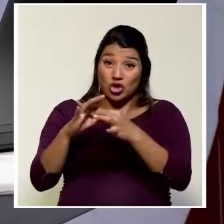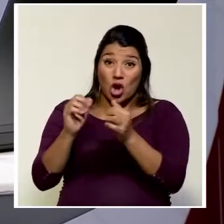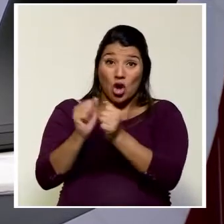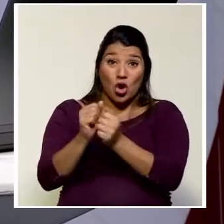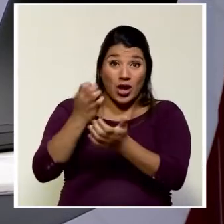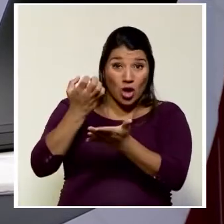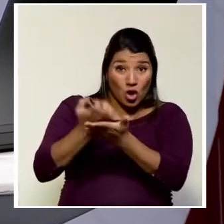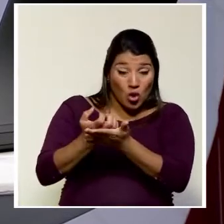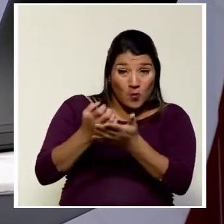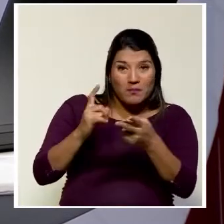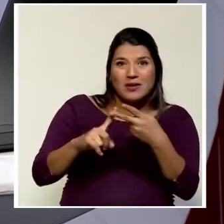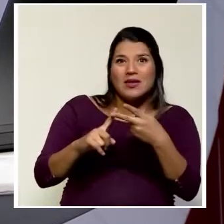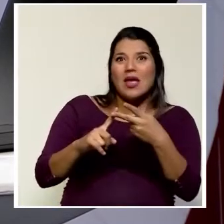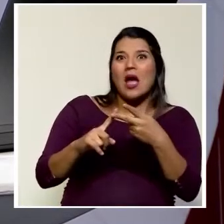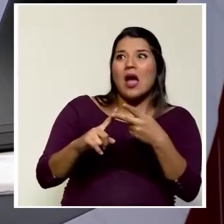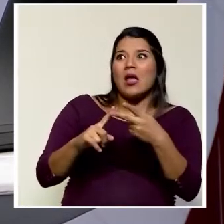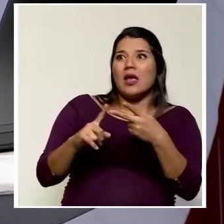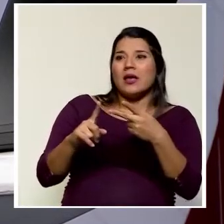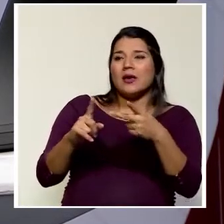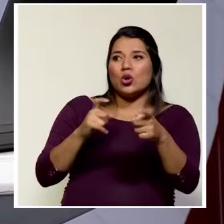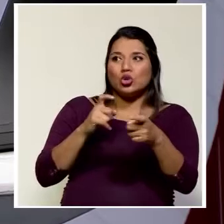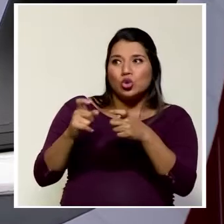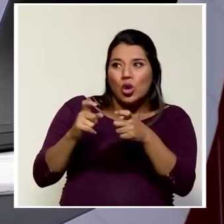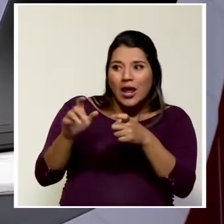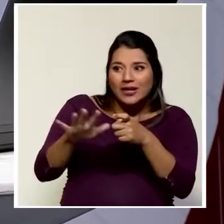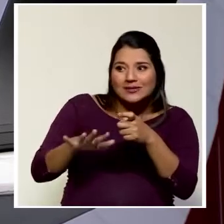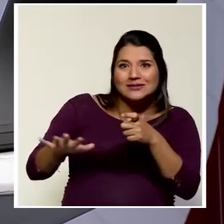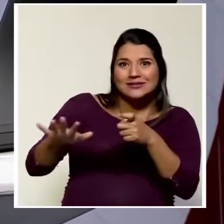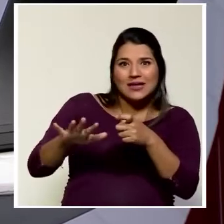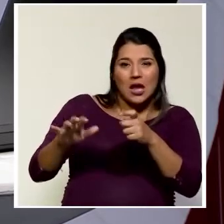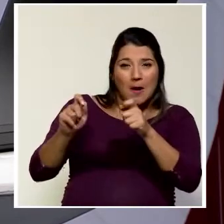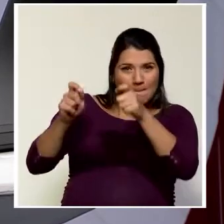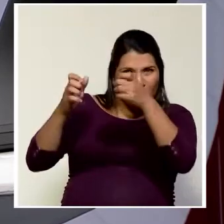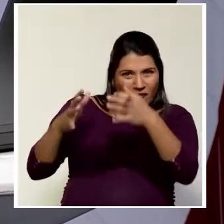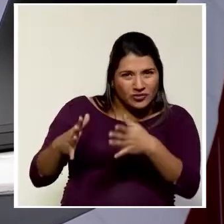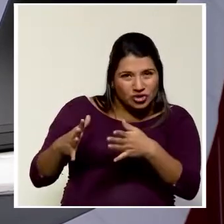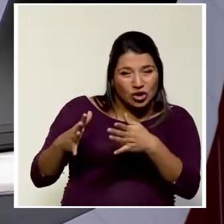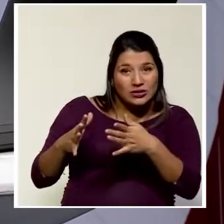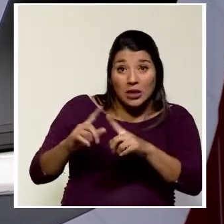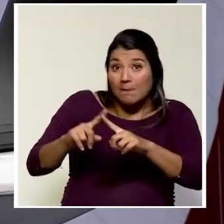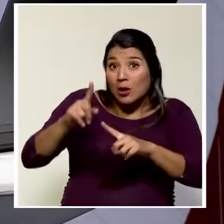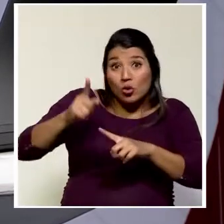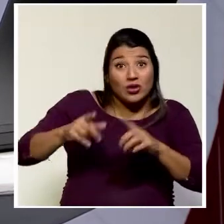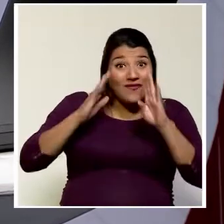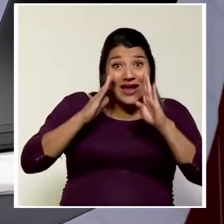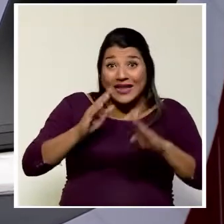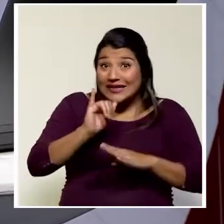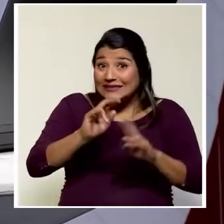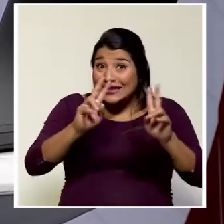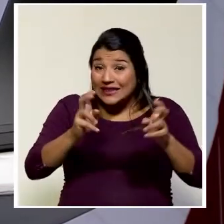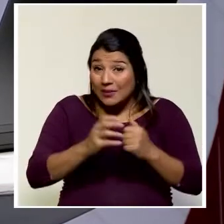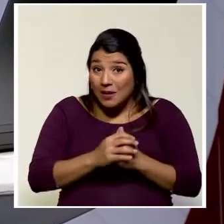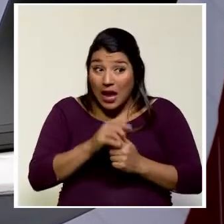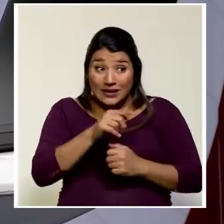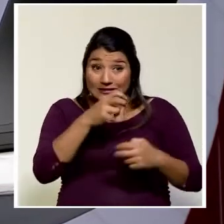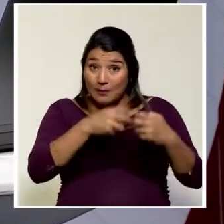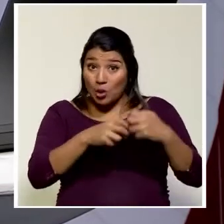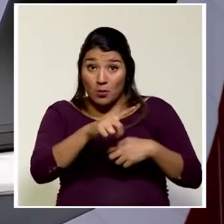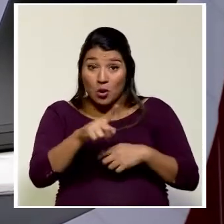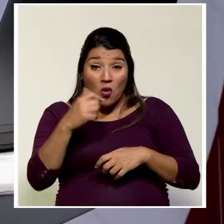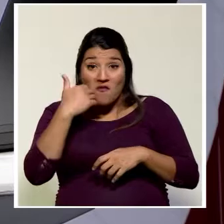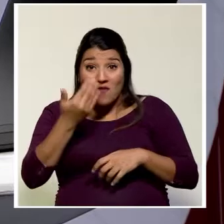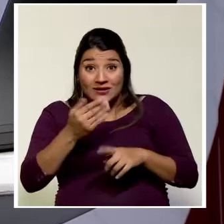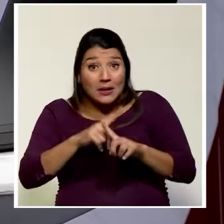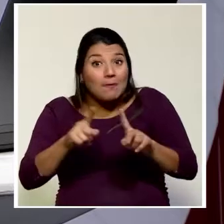del gremio, que es muy importante, del gremio educativo, pero que tendrán que entrarle. Como problema, nadie ha dicho que es fácil, pero para eso es